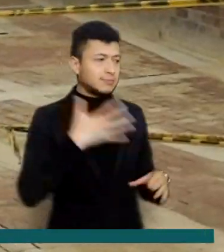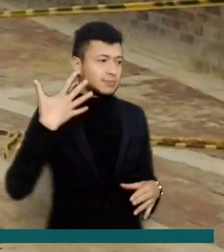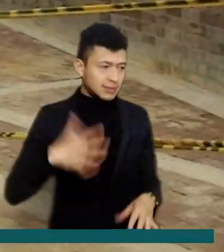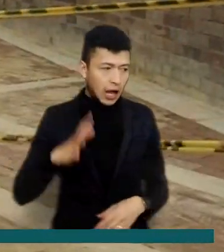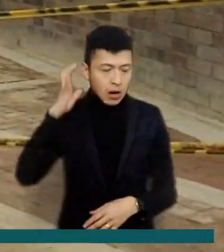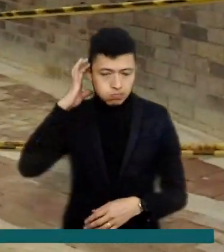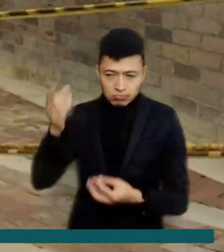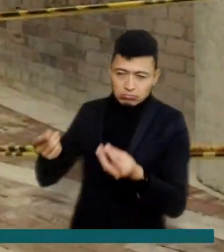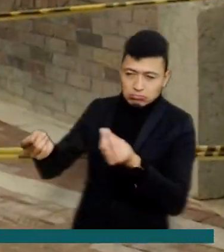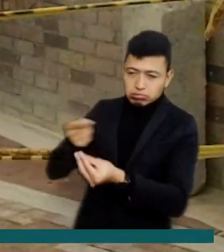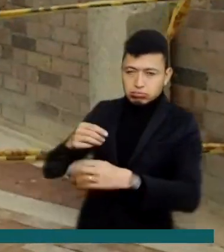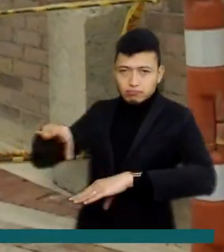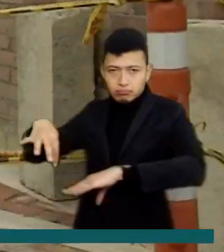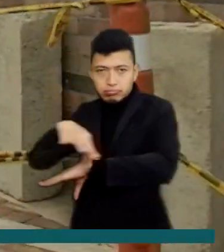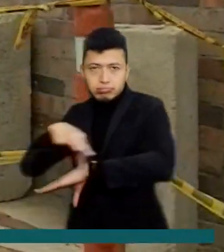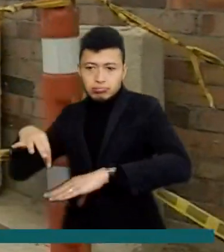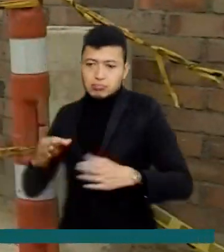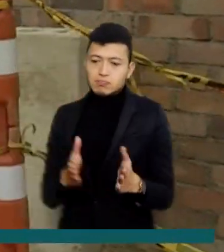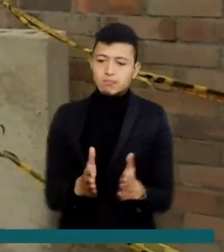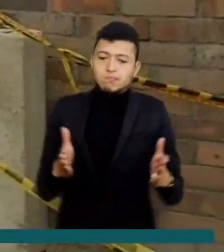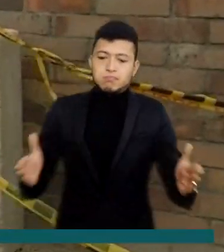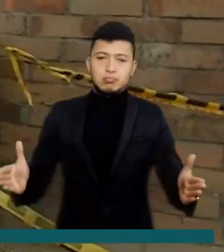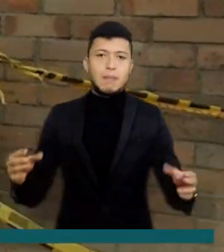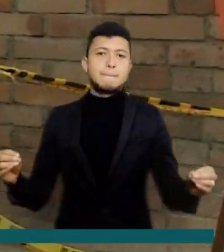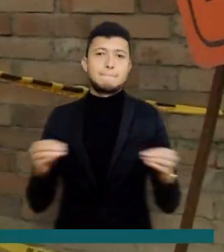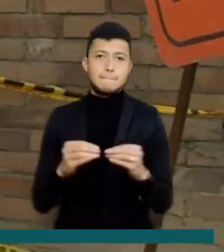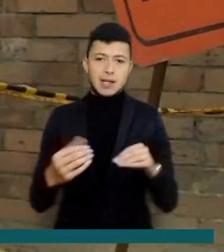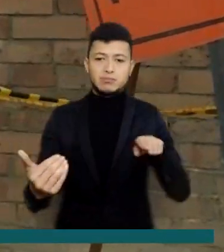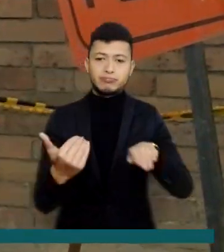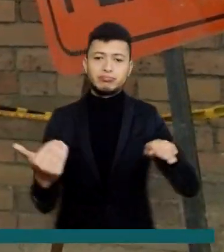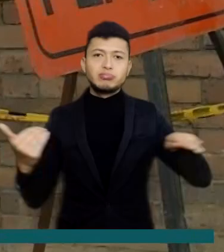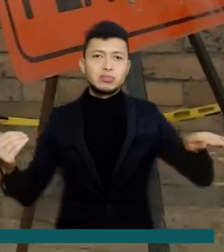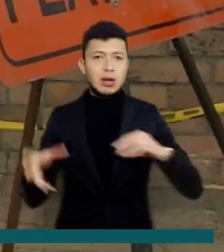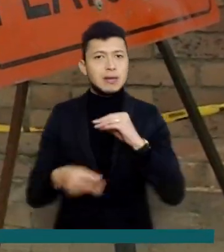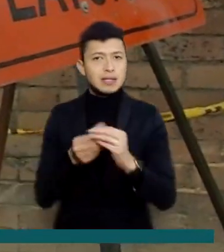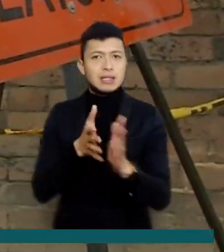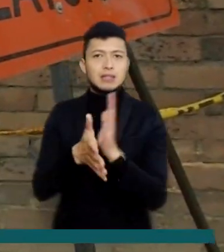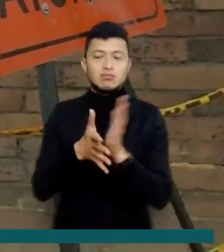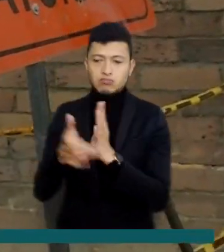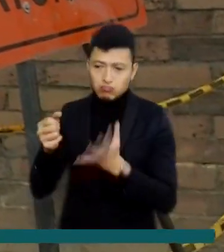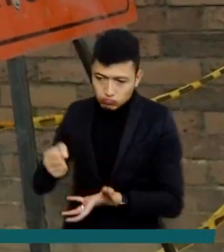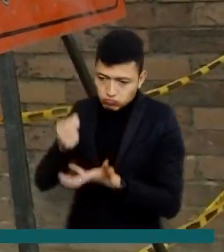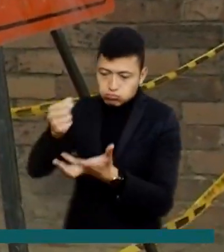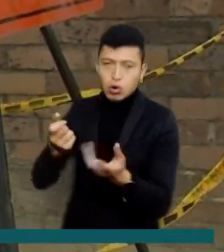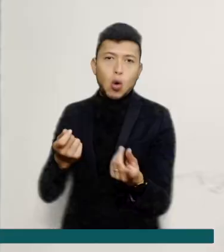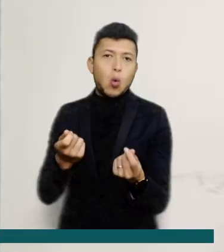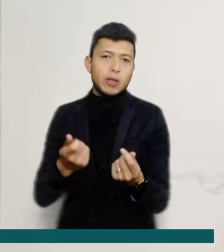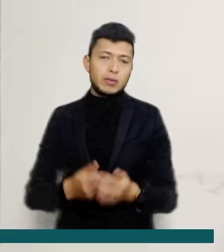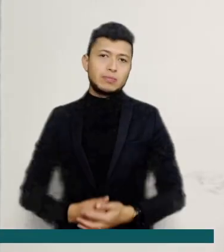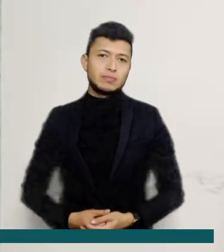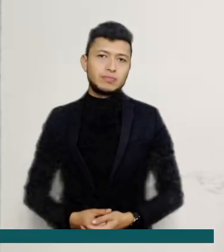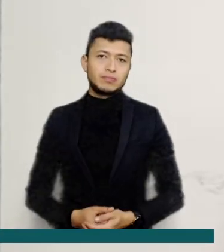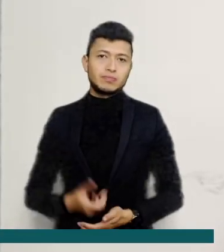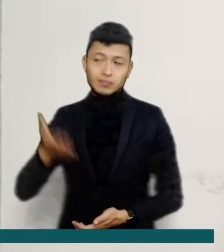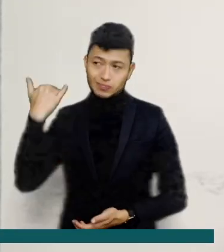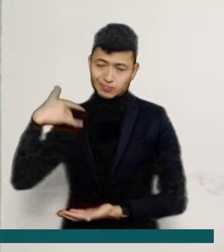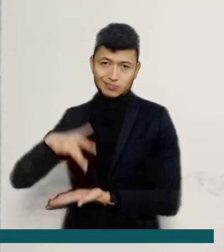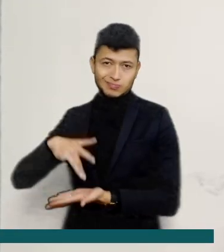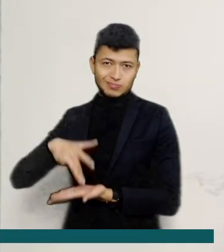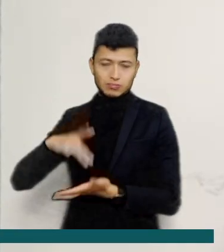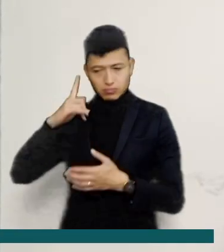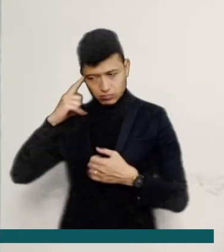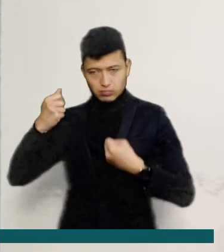que ya se están llevando a cabo los diseños para la ampliación de la misma y que posterior a ello se conocerá el monto de la inversión. Con unos recursos que estaban